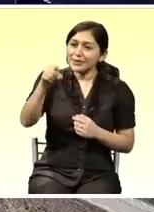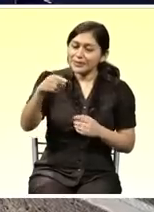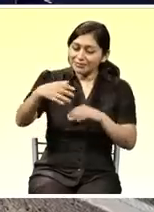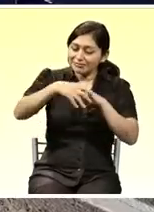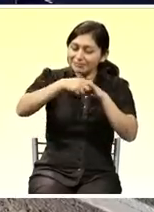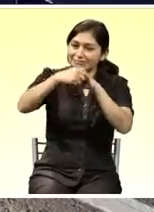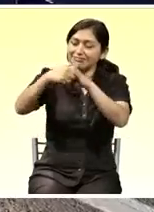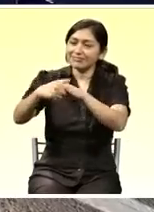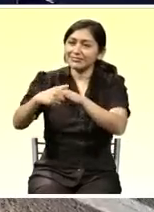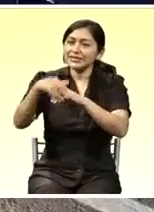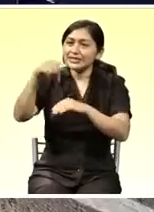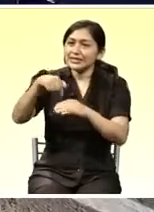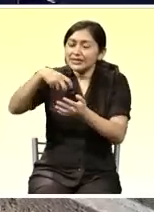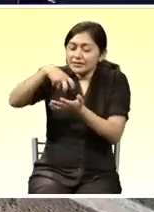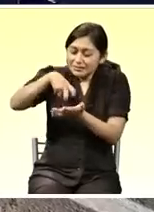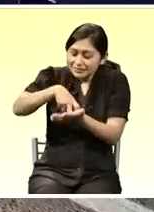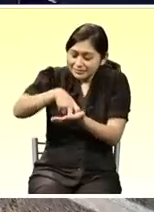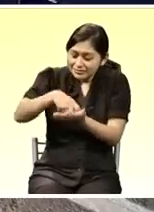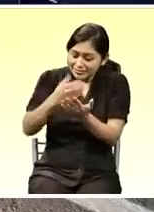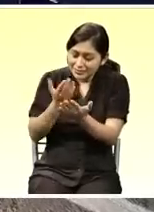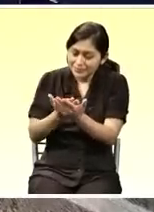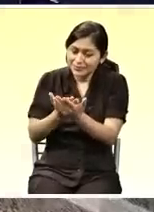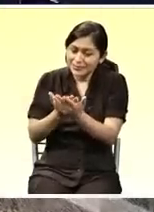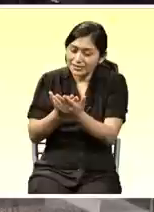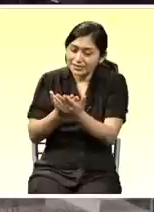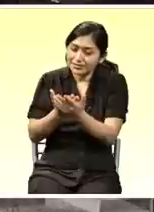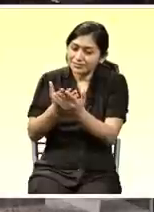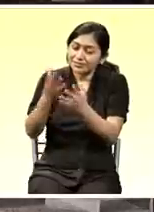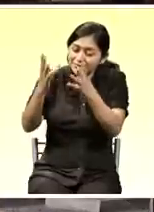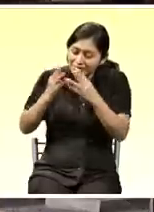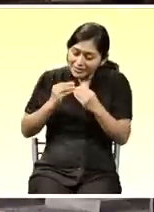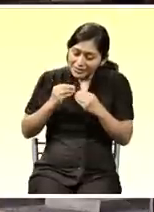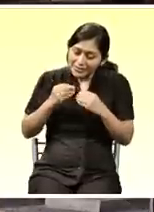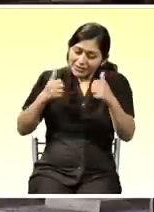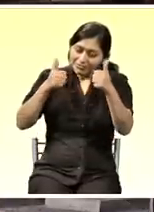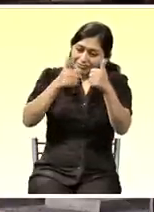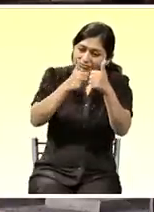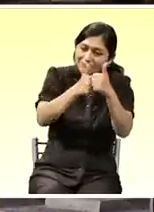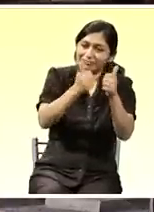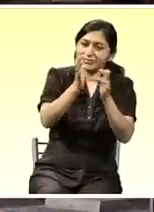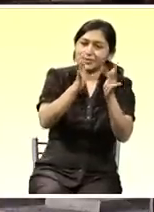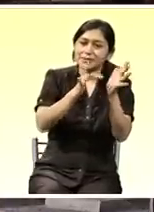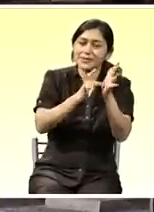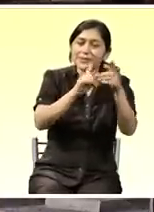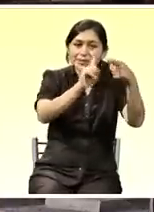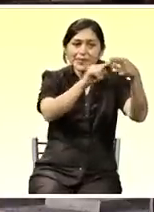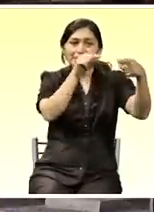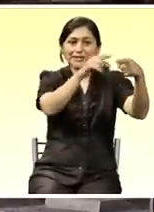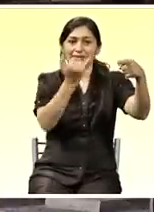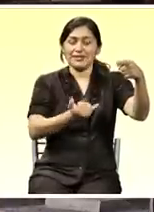brazo. Ahora que arrodillado, te pido me lleves de la mano a tu amado hijo